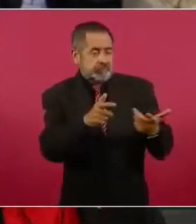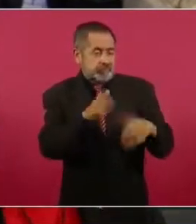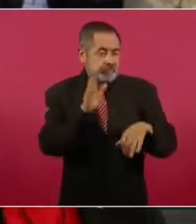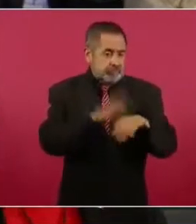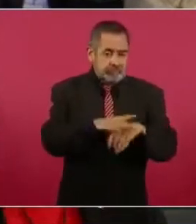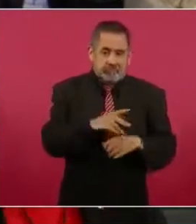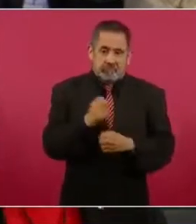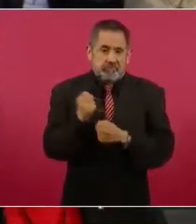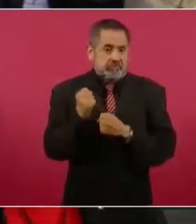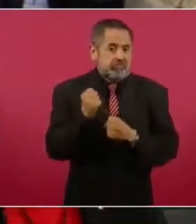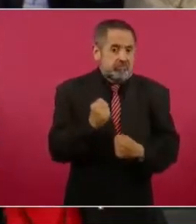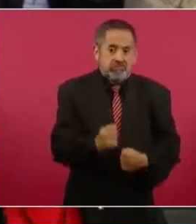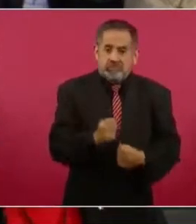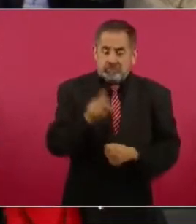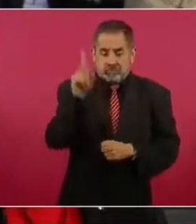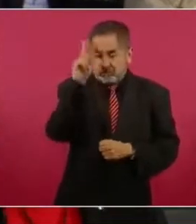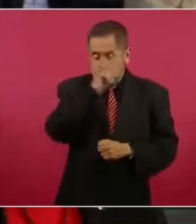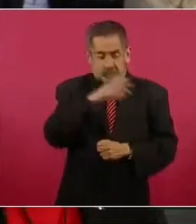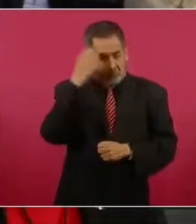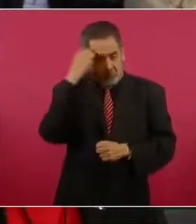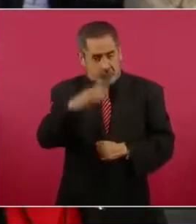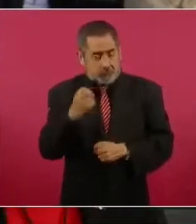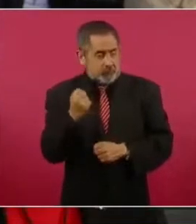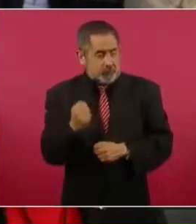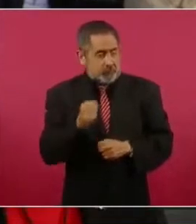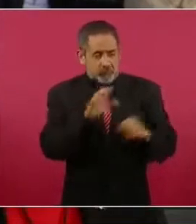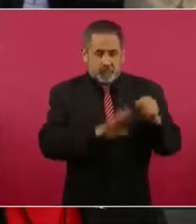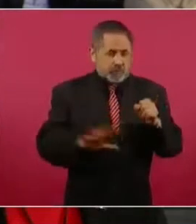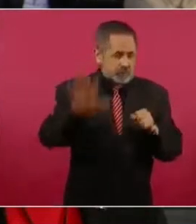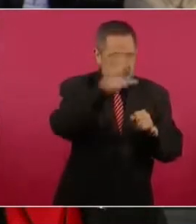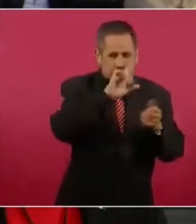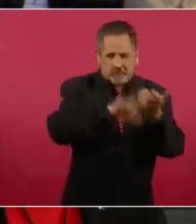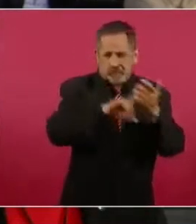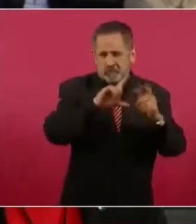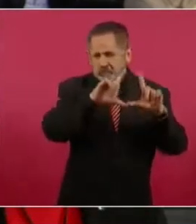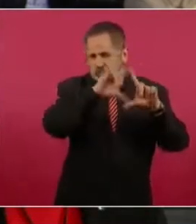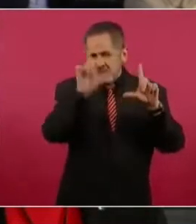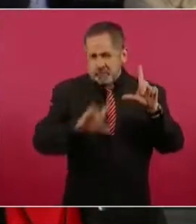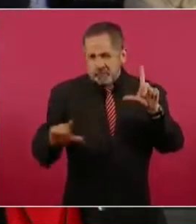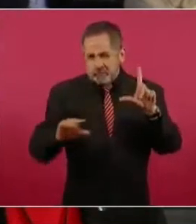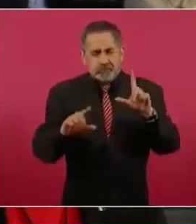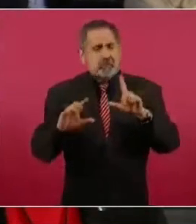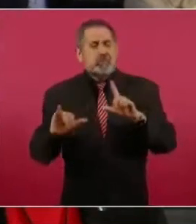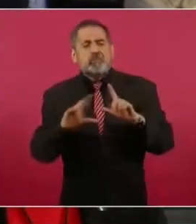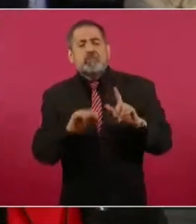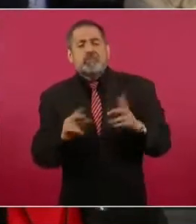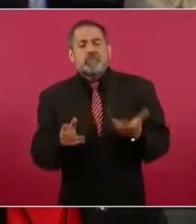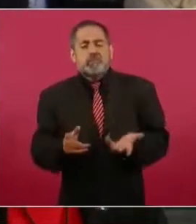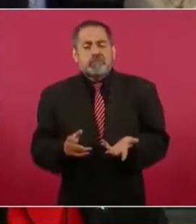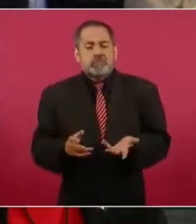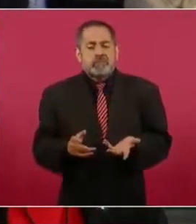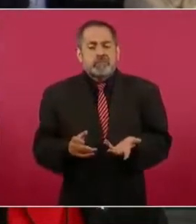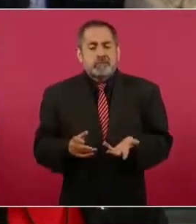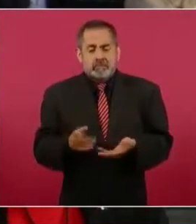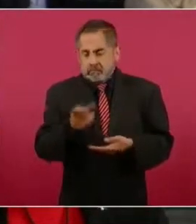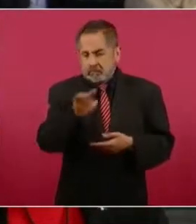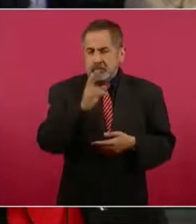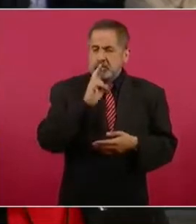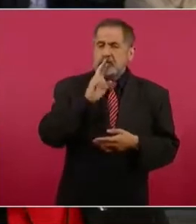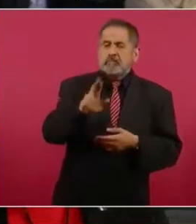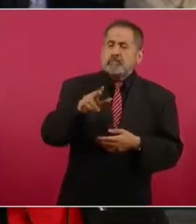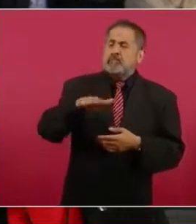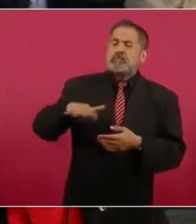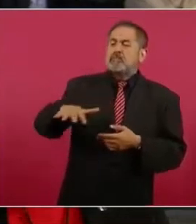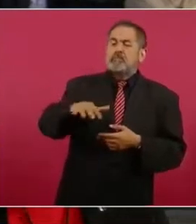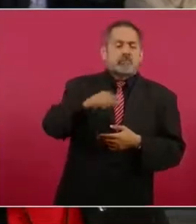hayan adquirido mayor poderío en el país? Y también, ¿qué le respondo, qué le dice a las personas o a la población de